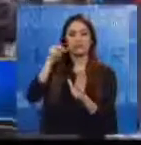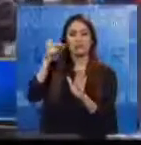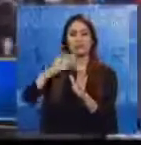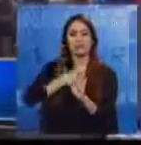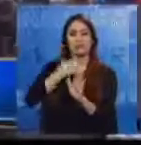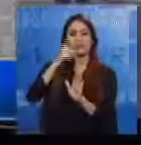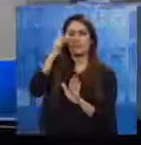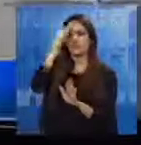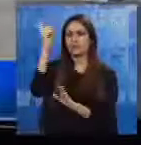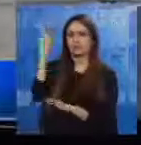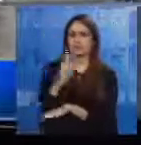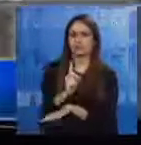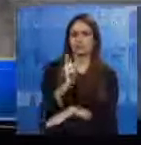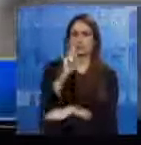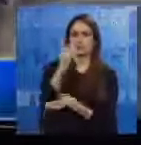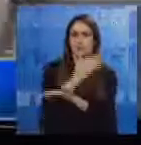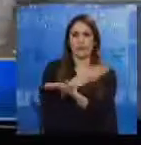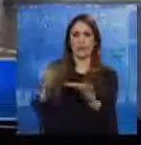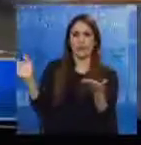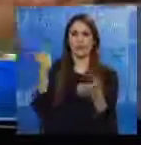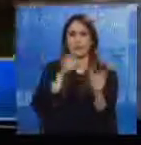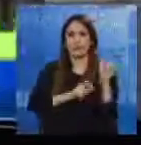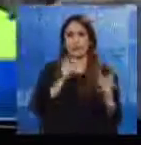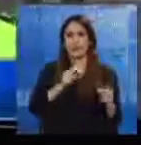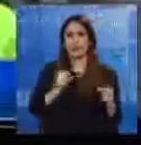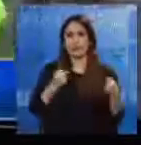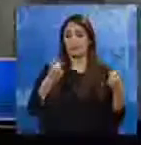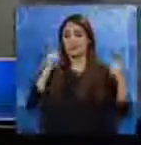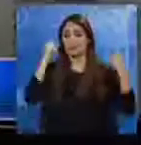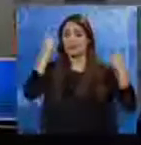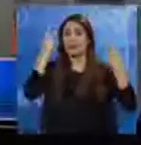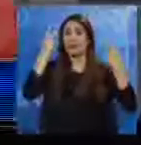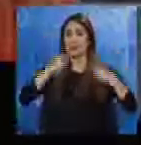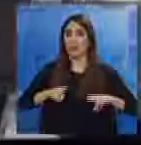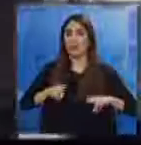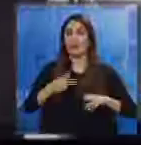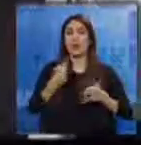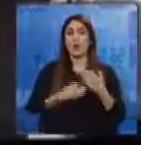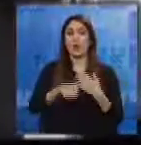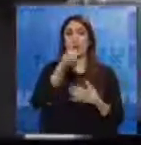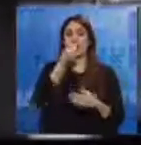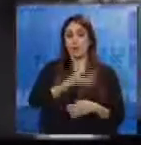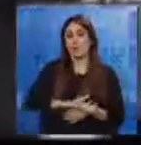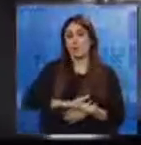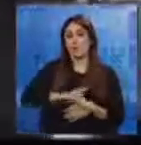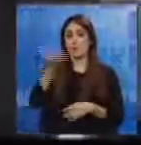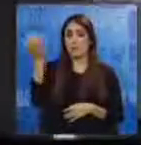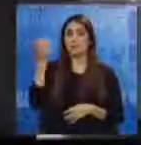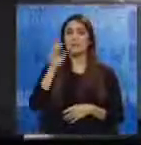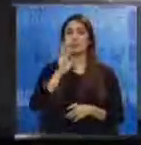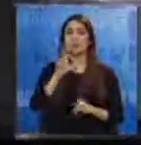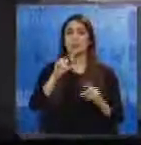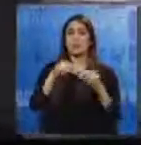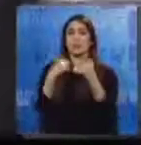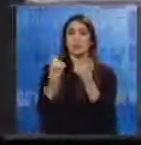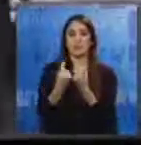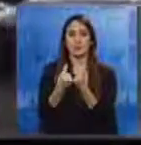la presencia del legislador. Incluso generó que algunos ciudadanos le arrojen comida a él y a su comitiva.